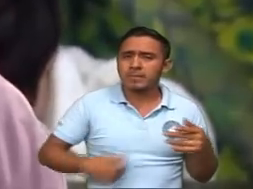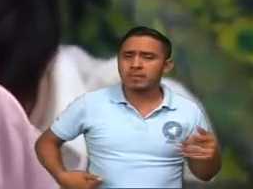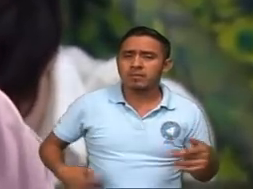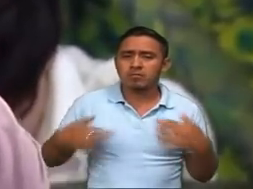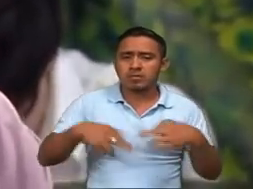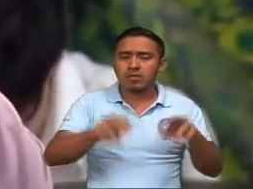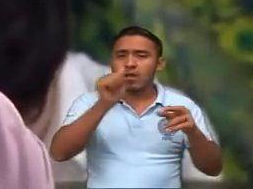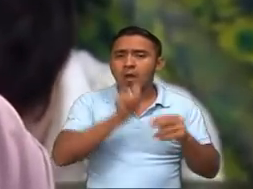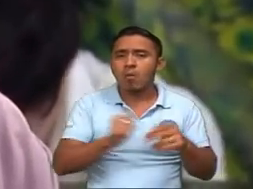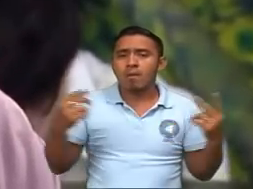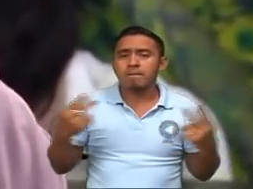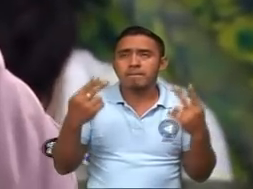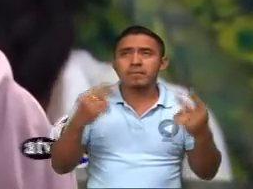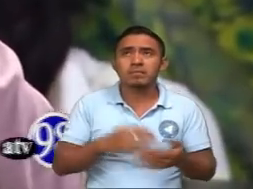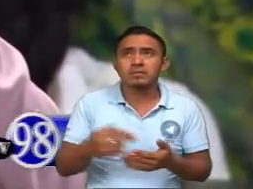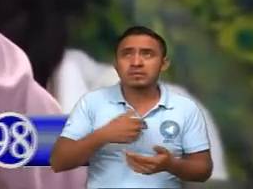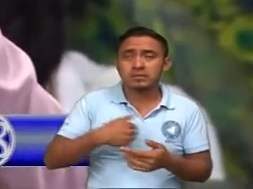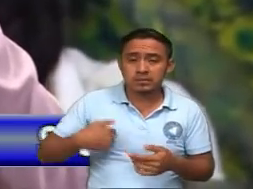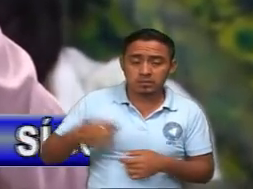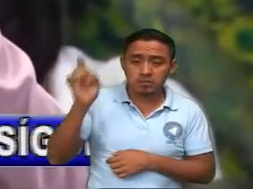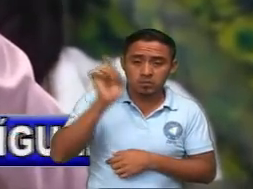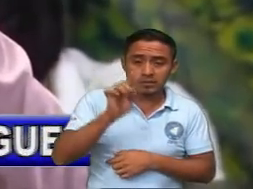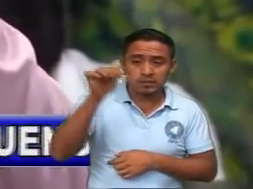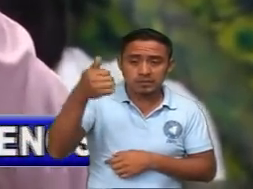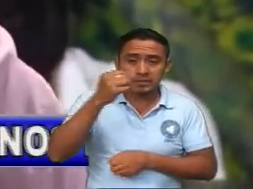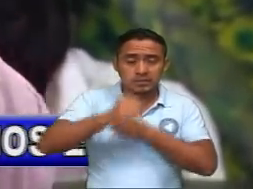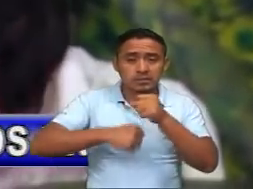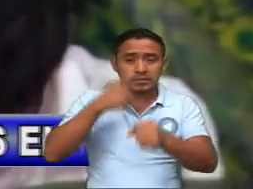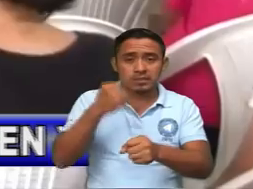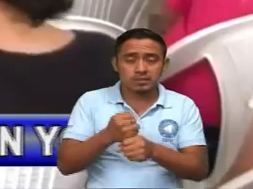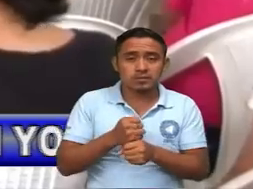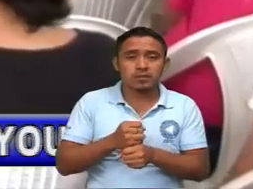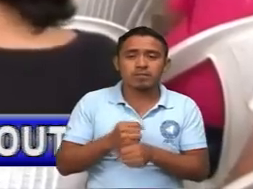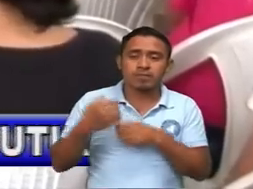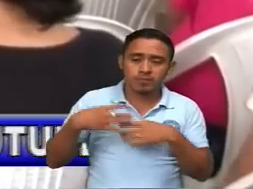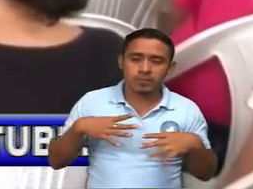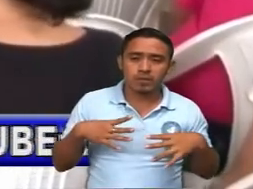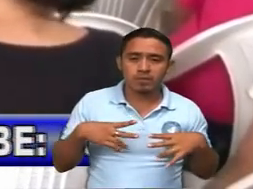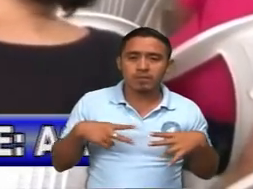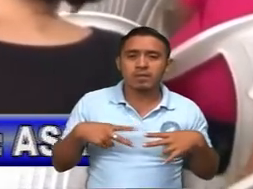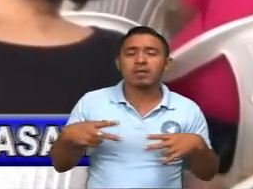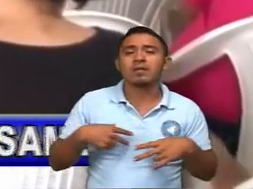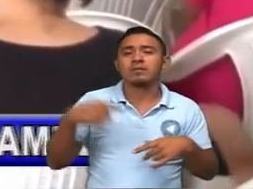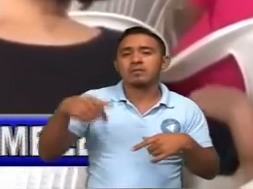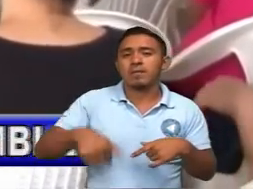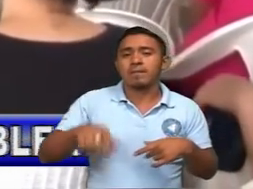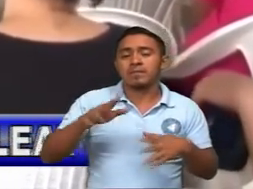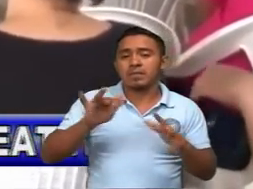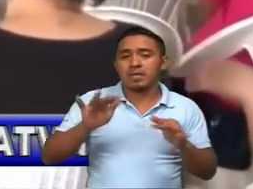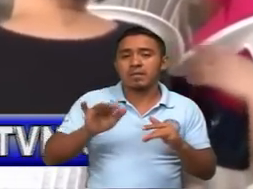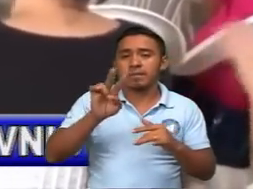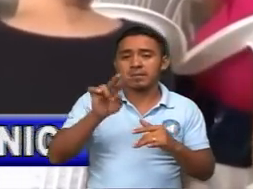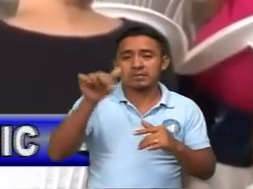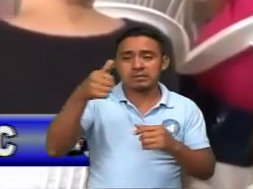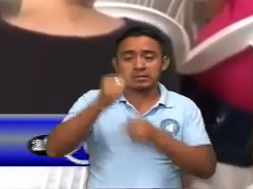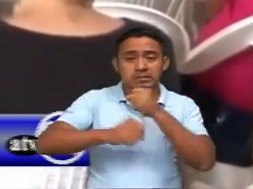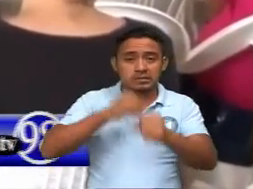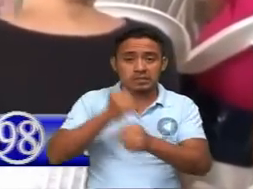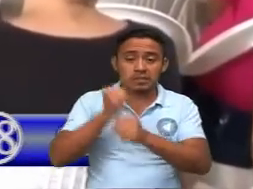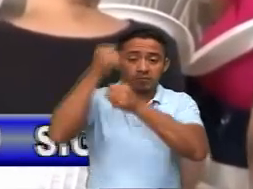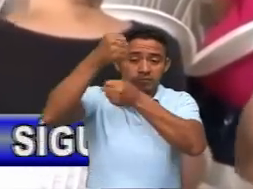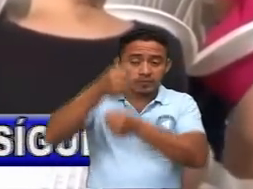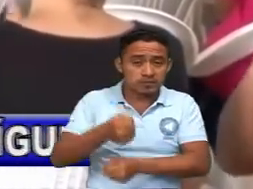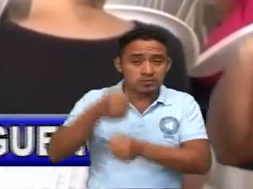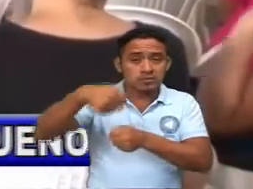Viva cumplió su 16º aniversario y en abril la Radio Maranata alcanzó sus 26 años de